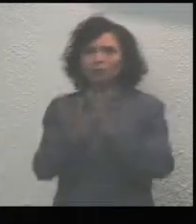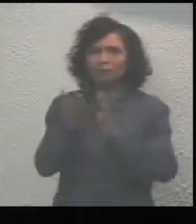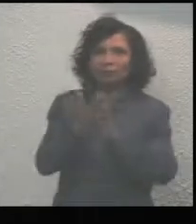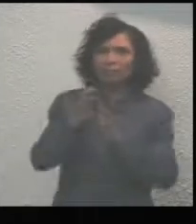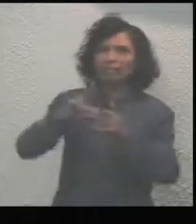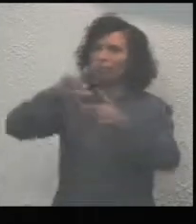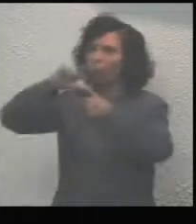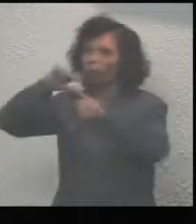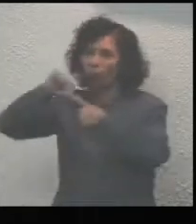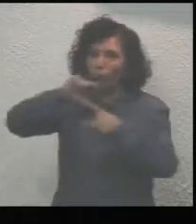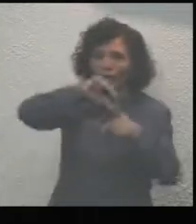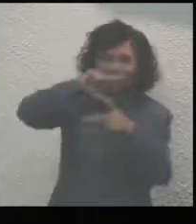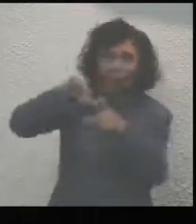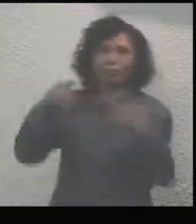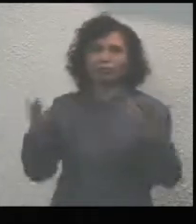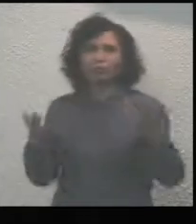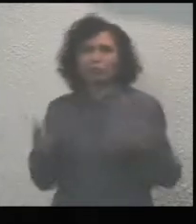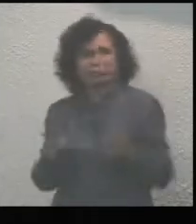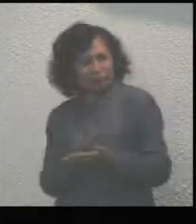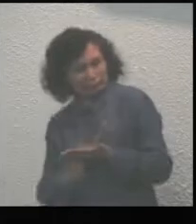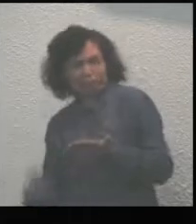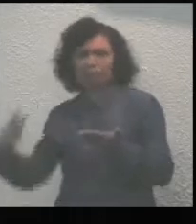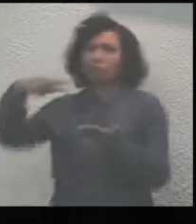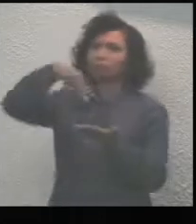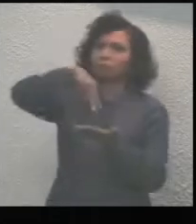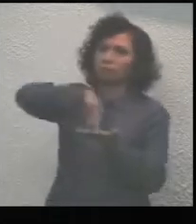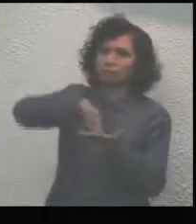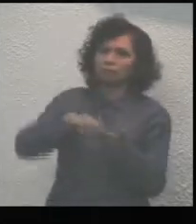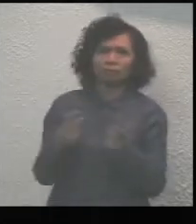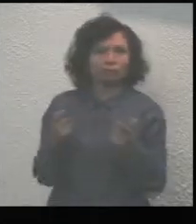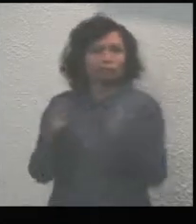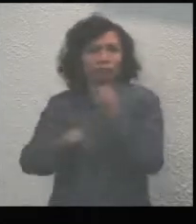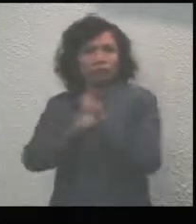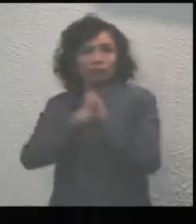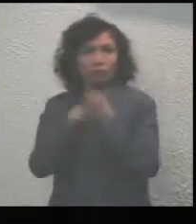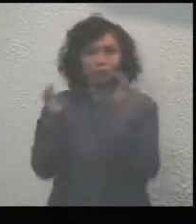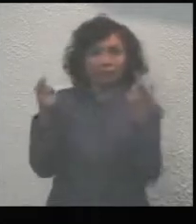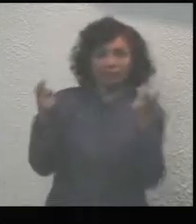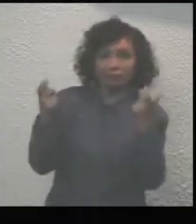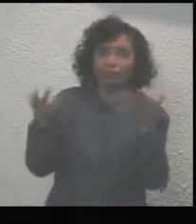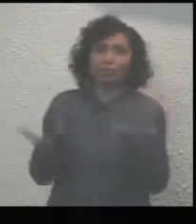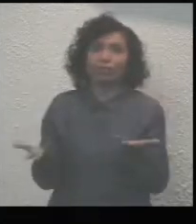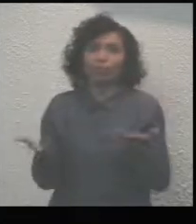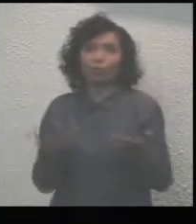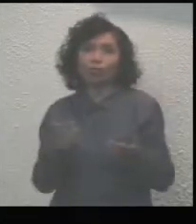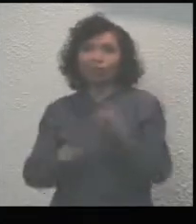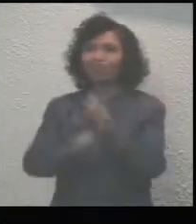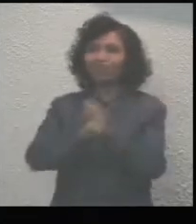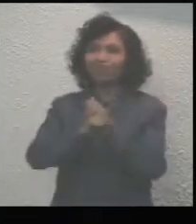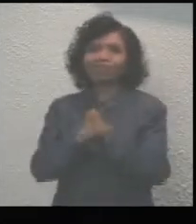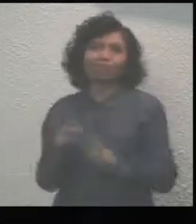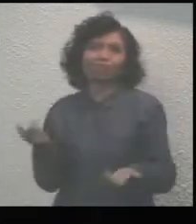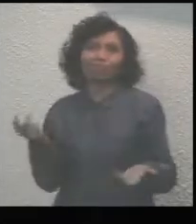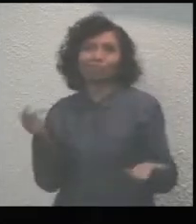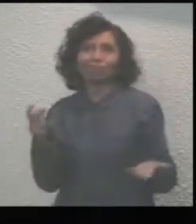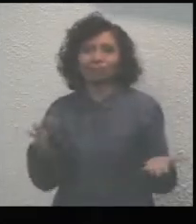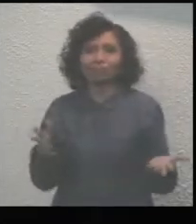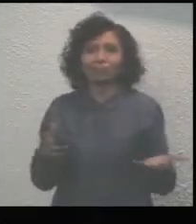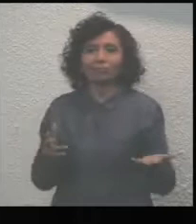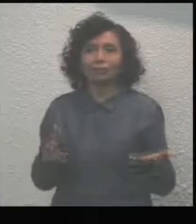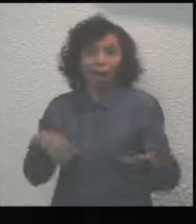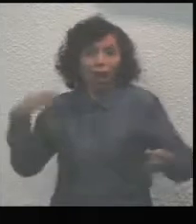tormentas y huracanes, sobreponerse de crisis económicas o turbulencias políticas. A todos los